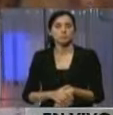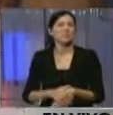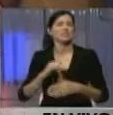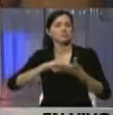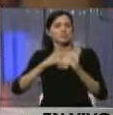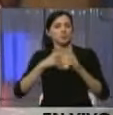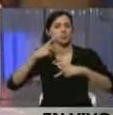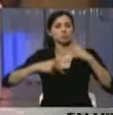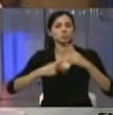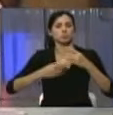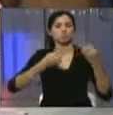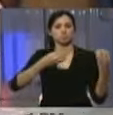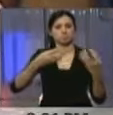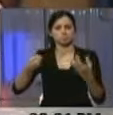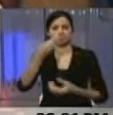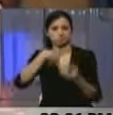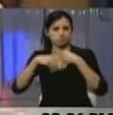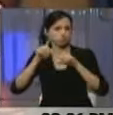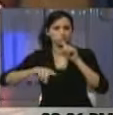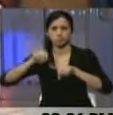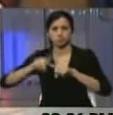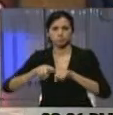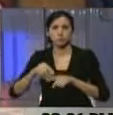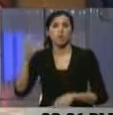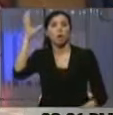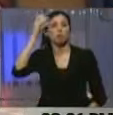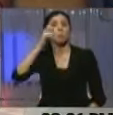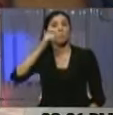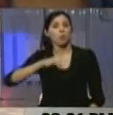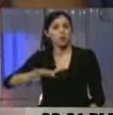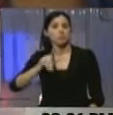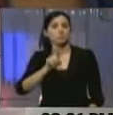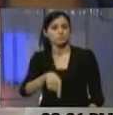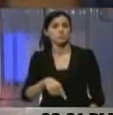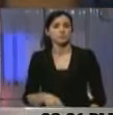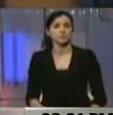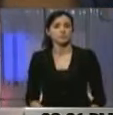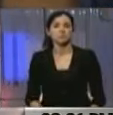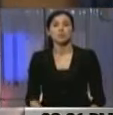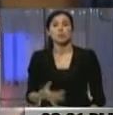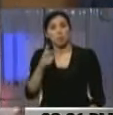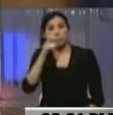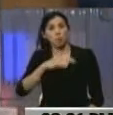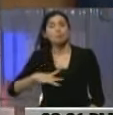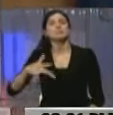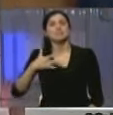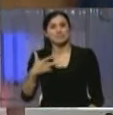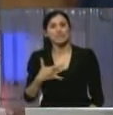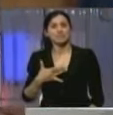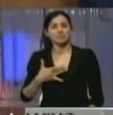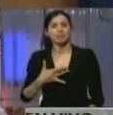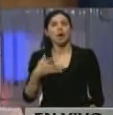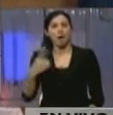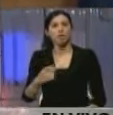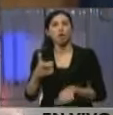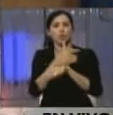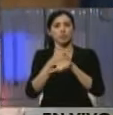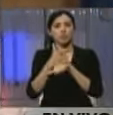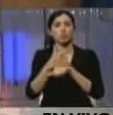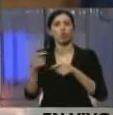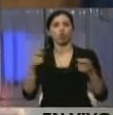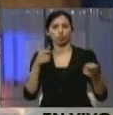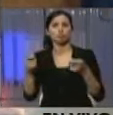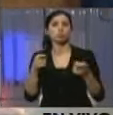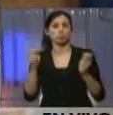el abastecimiento, sino también en la conciencia de nuestro pueblo, que siente que se está gobernando, que se está